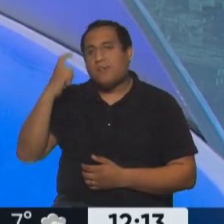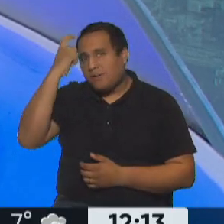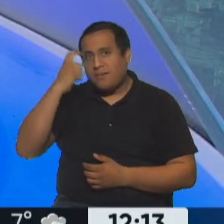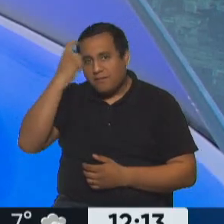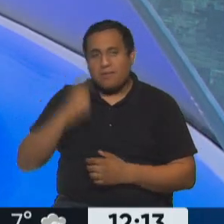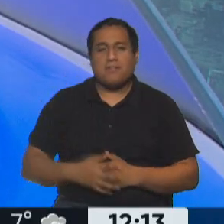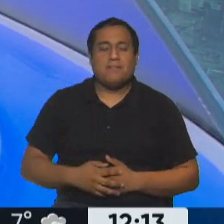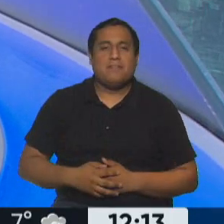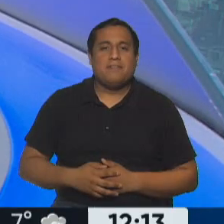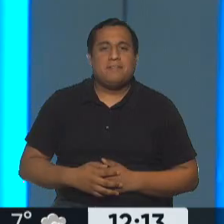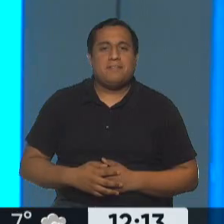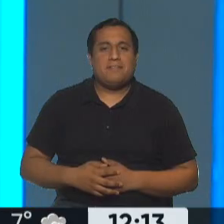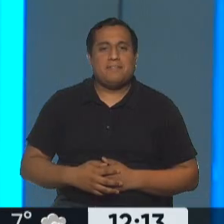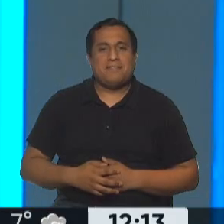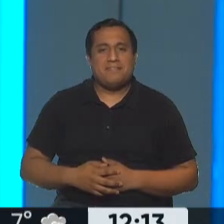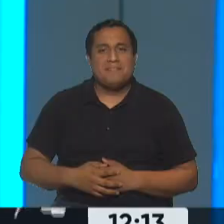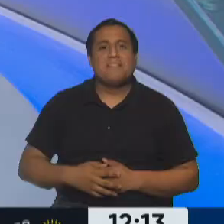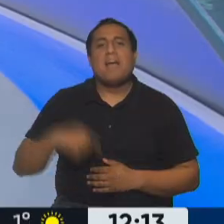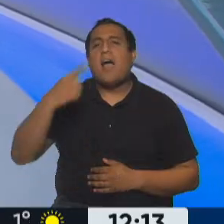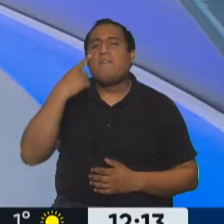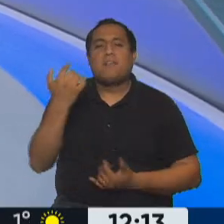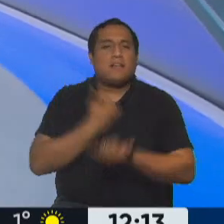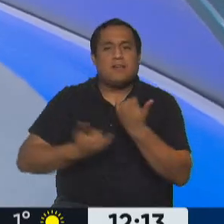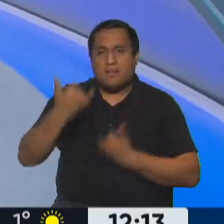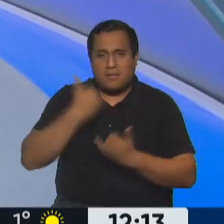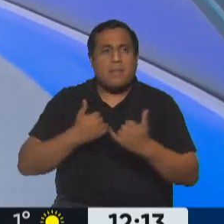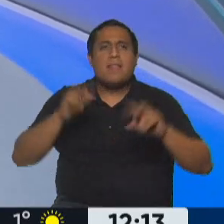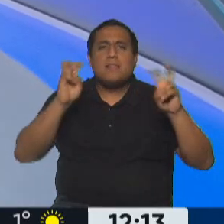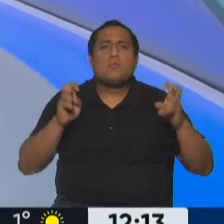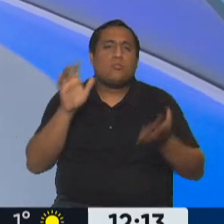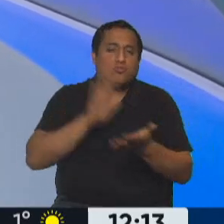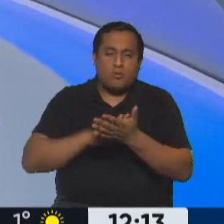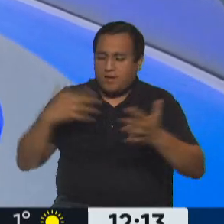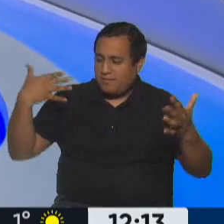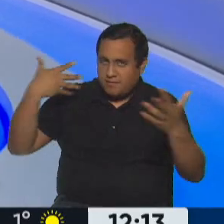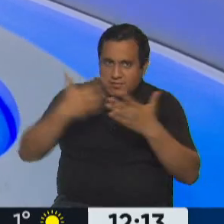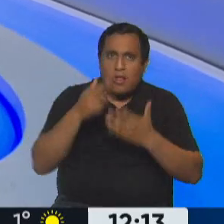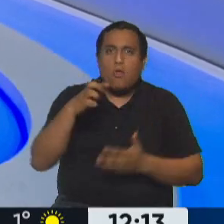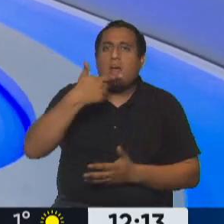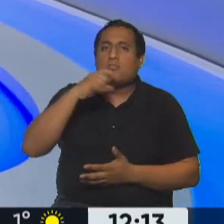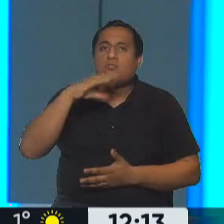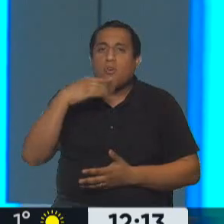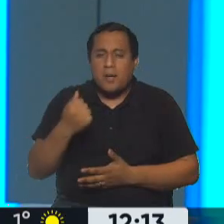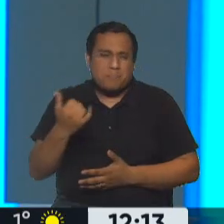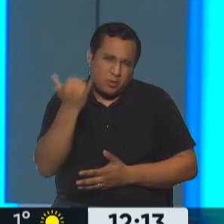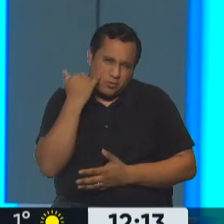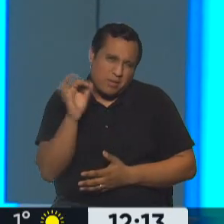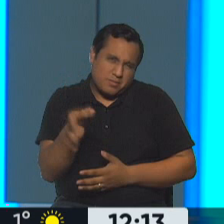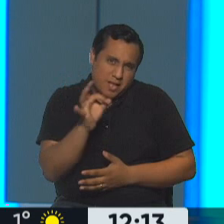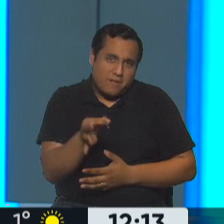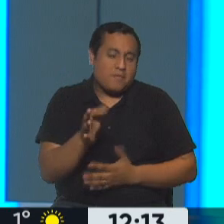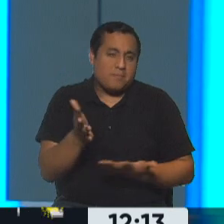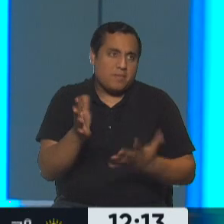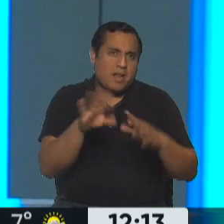Pablo, Pedro, a ver, un primer balance, un primer título de este balance. Sí, a ver, un primer título que tiene que ver con lo que ya conocemos. El resultado